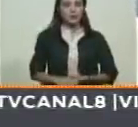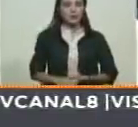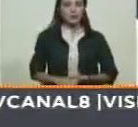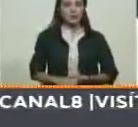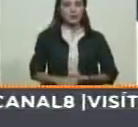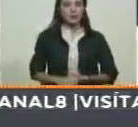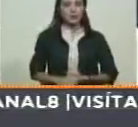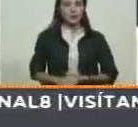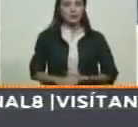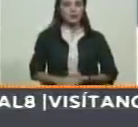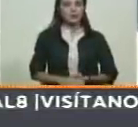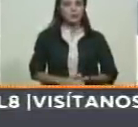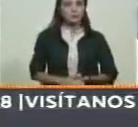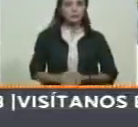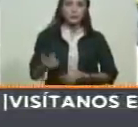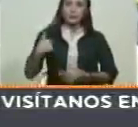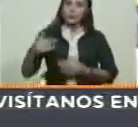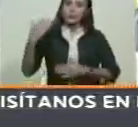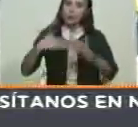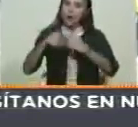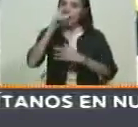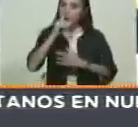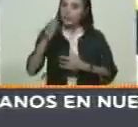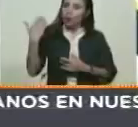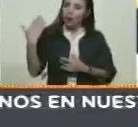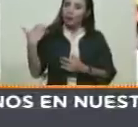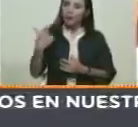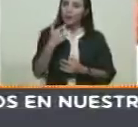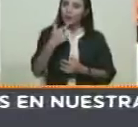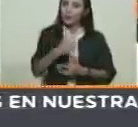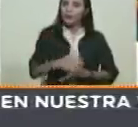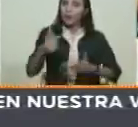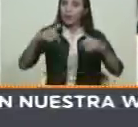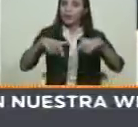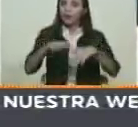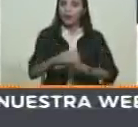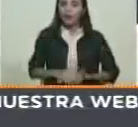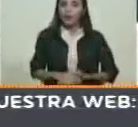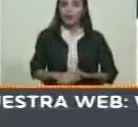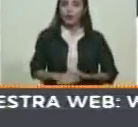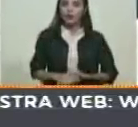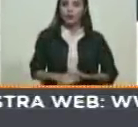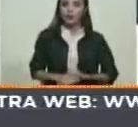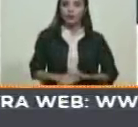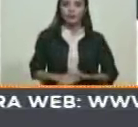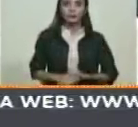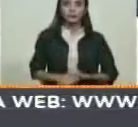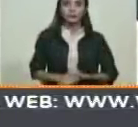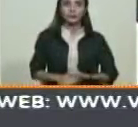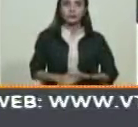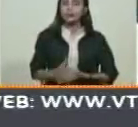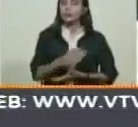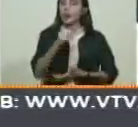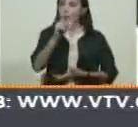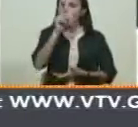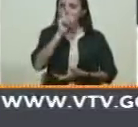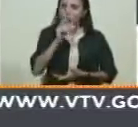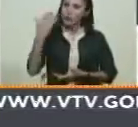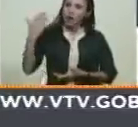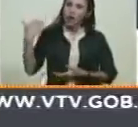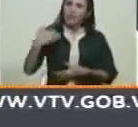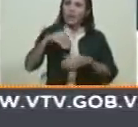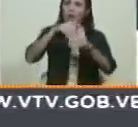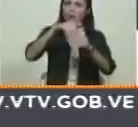decir como te dije es un año barquisimeto hace un año te llamé a votar por la